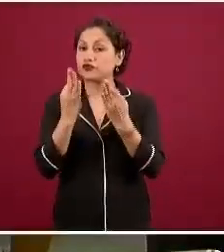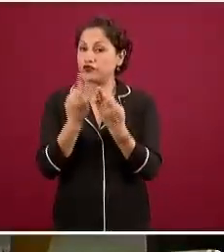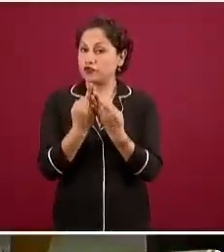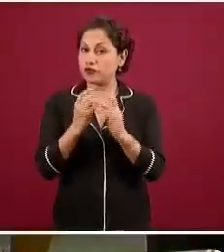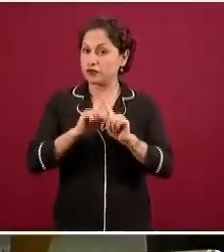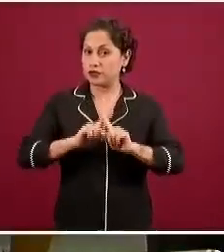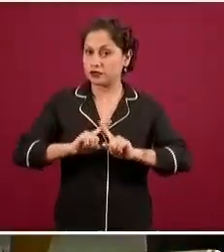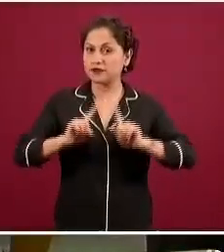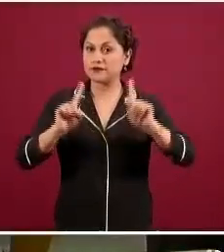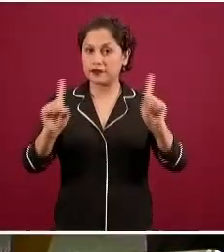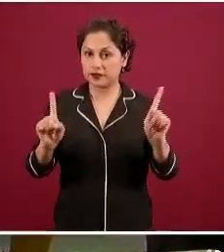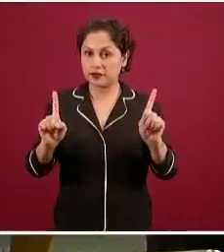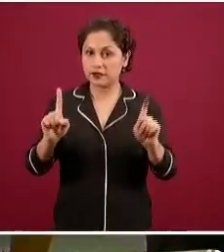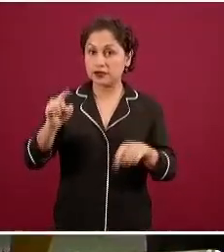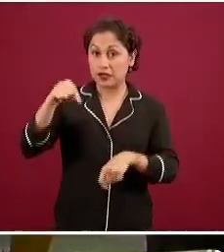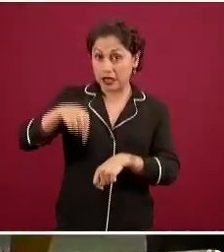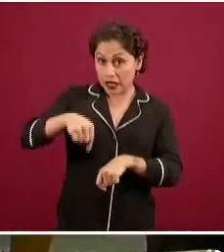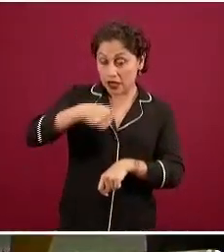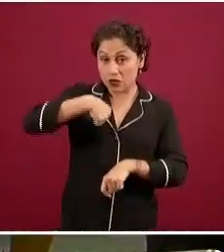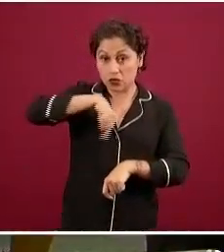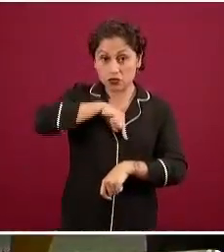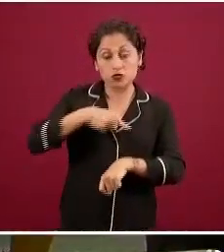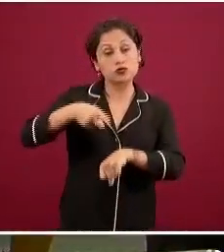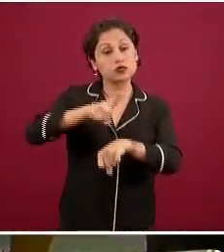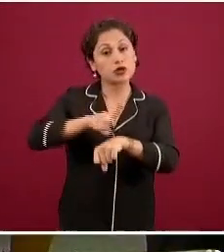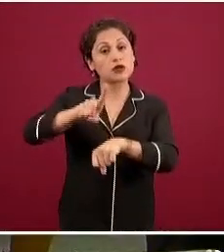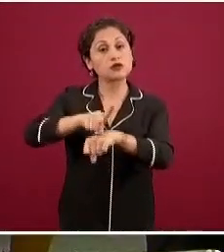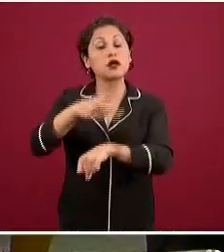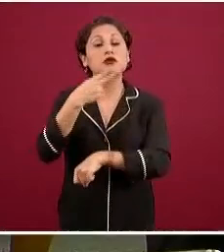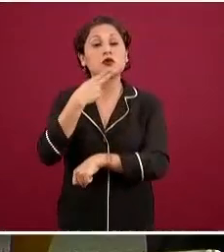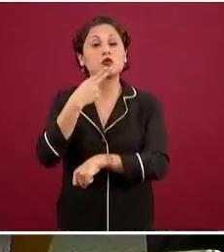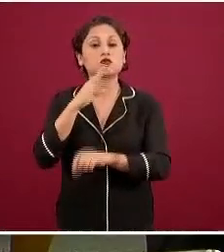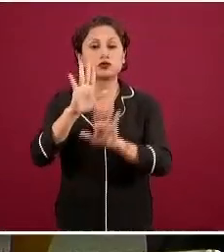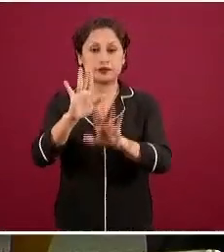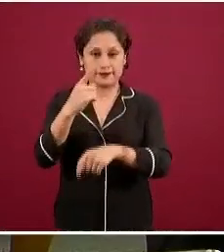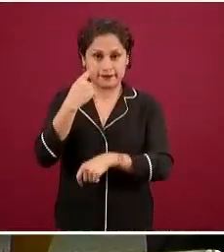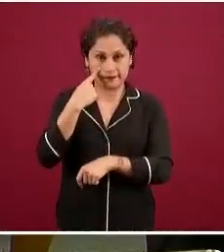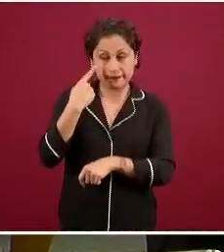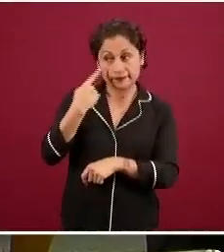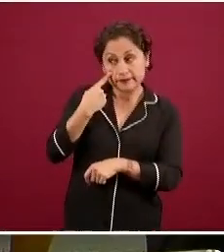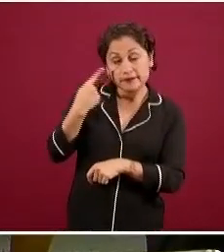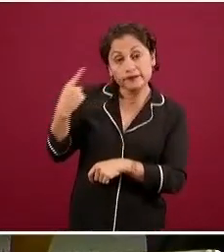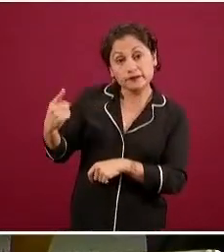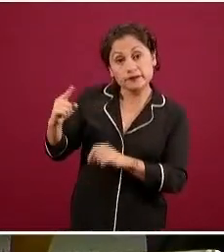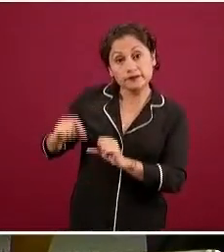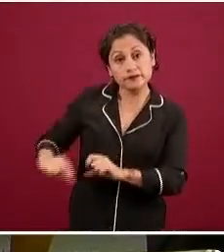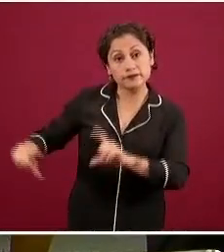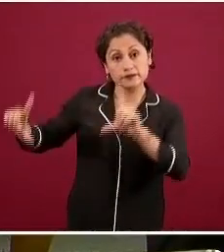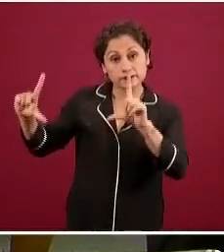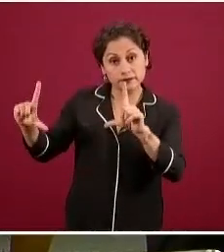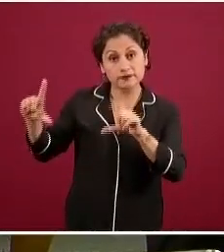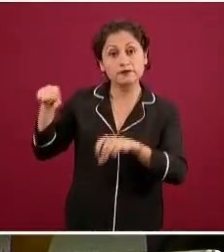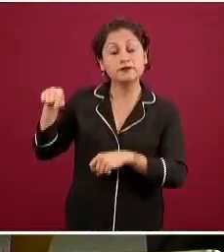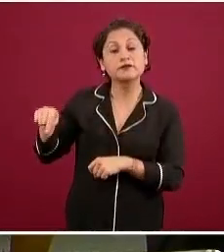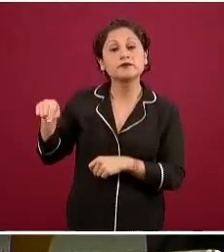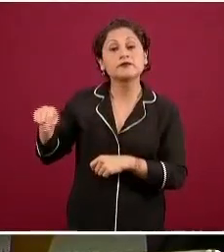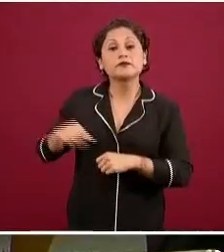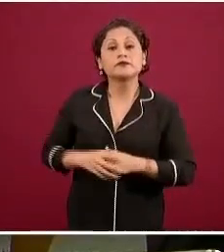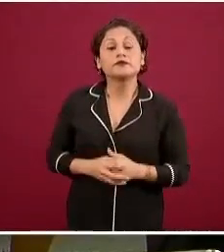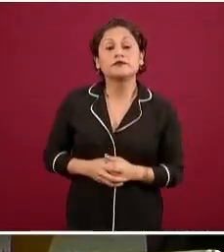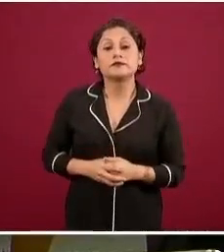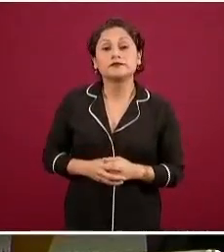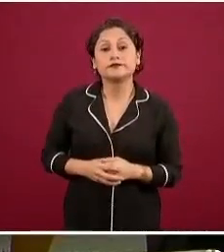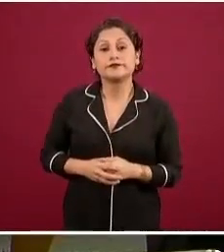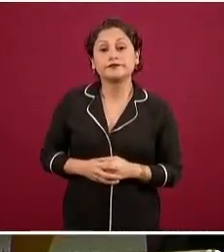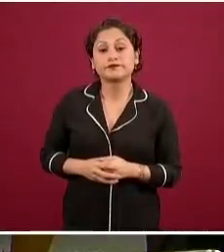en nuestro análisis. Esta es la curva epidémica, igual que la vemos para el número de casos, solo que en este